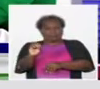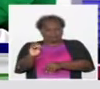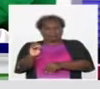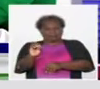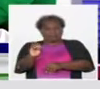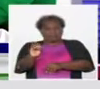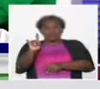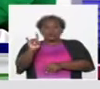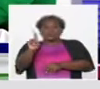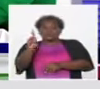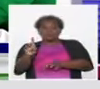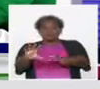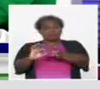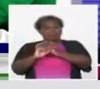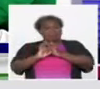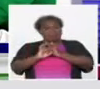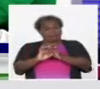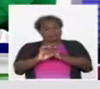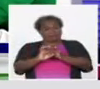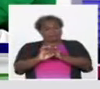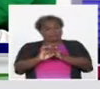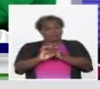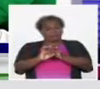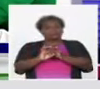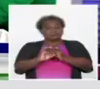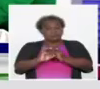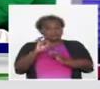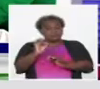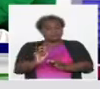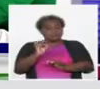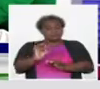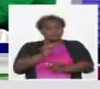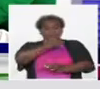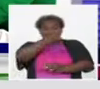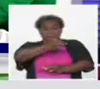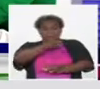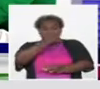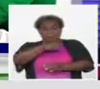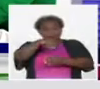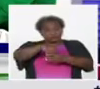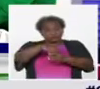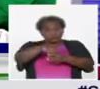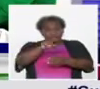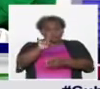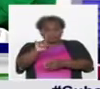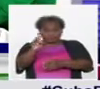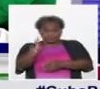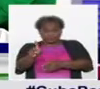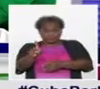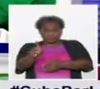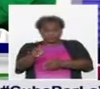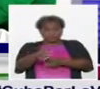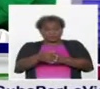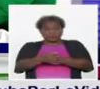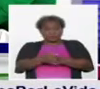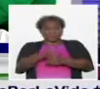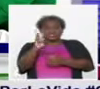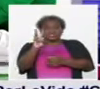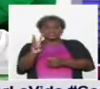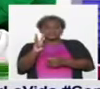graves, que como también siempre mencionamos, entre estos 91, 3 niños